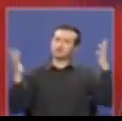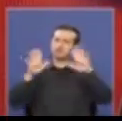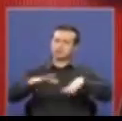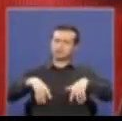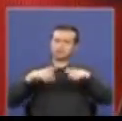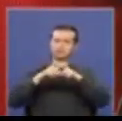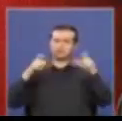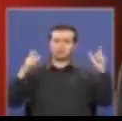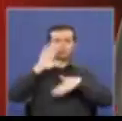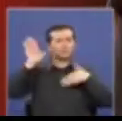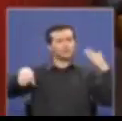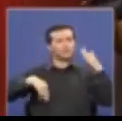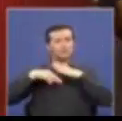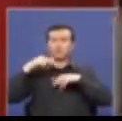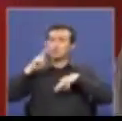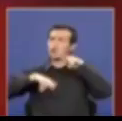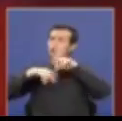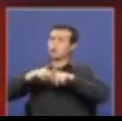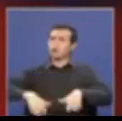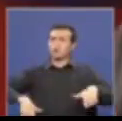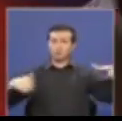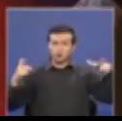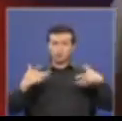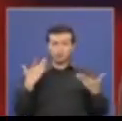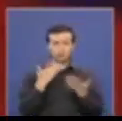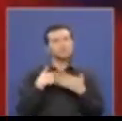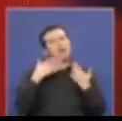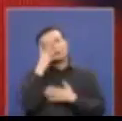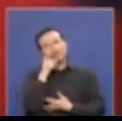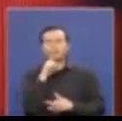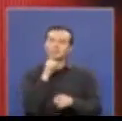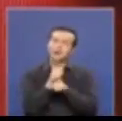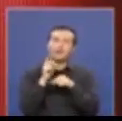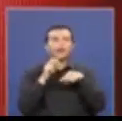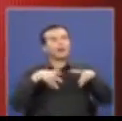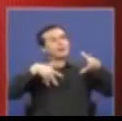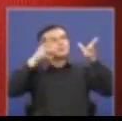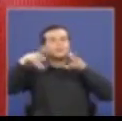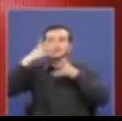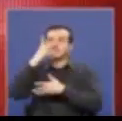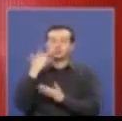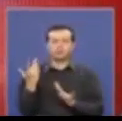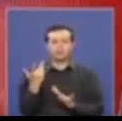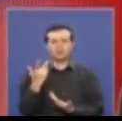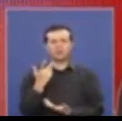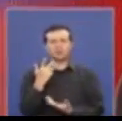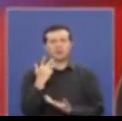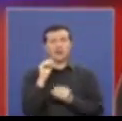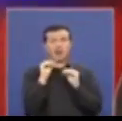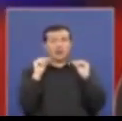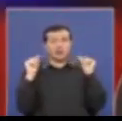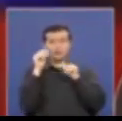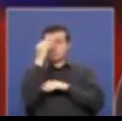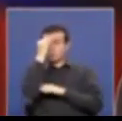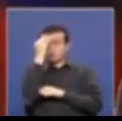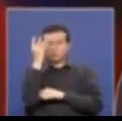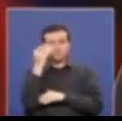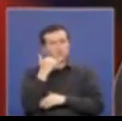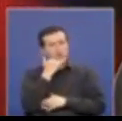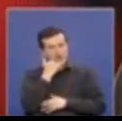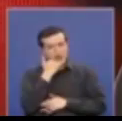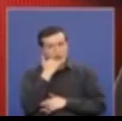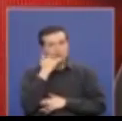coliseo, semejante infraestructura, pero eso no es lo más importante. Ustedes pueden tener los más lindos edificios y pésima calidad académica. Yo me